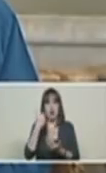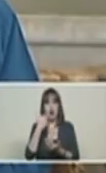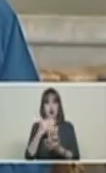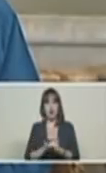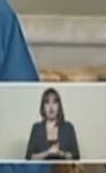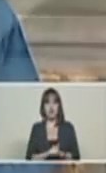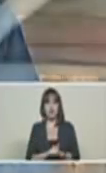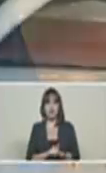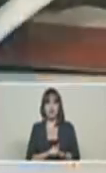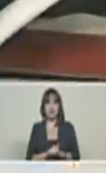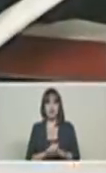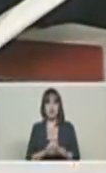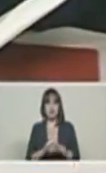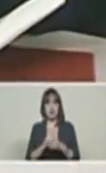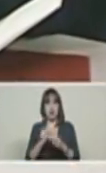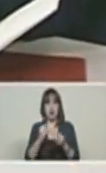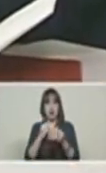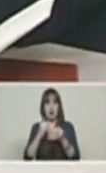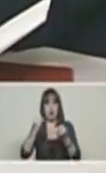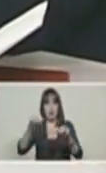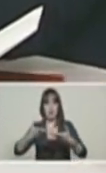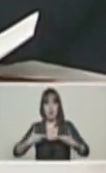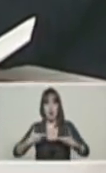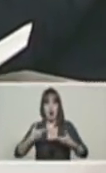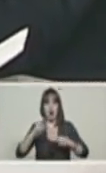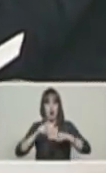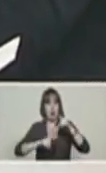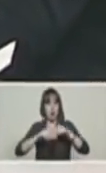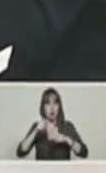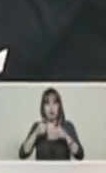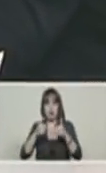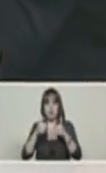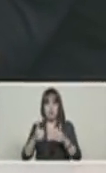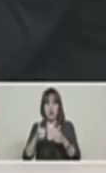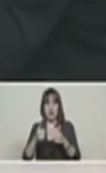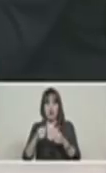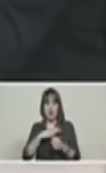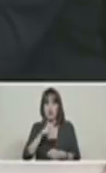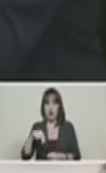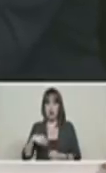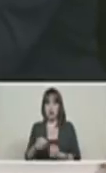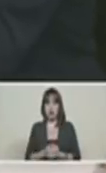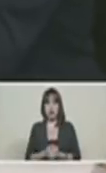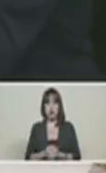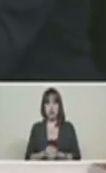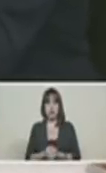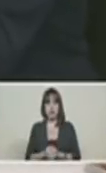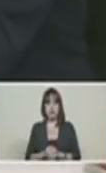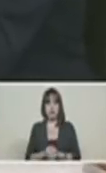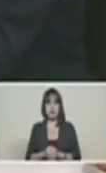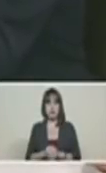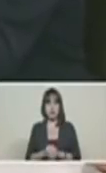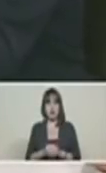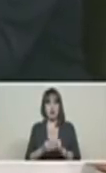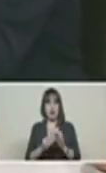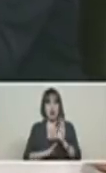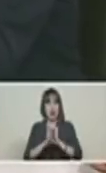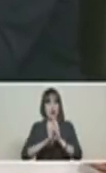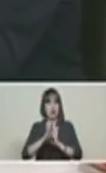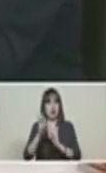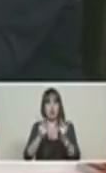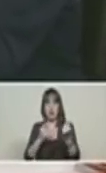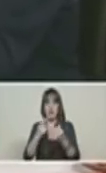equilibrios, grandes beneficios y va a ser sostén de la expansión de la inversión y del crecimiento de la economía